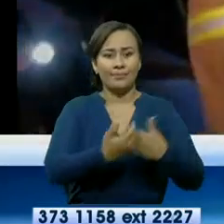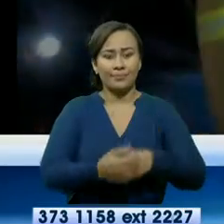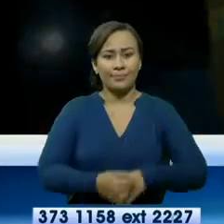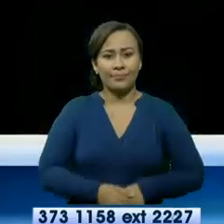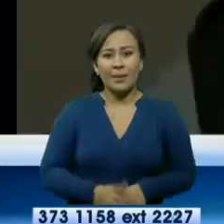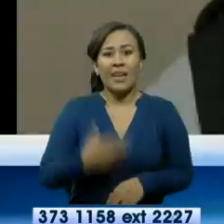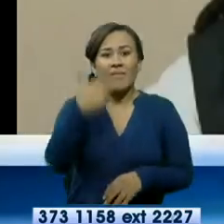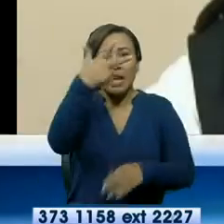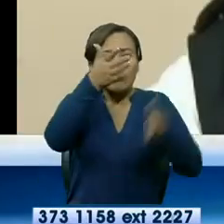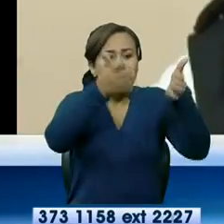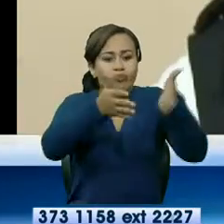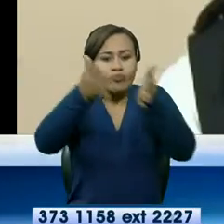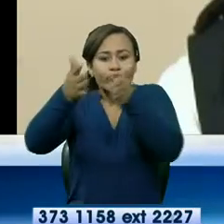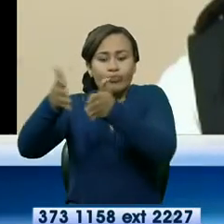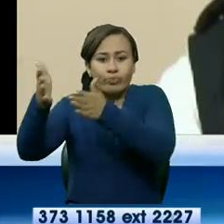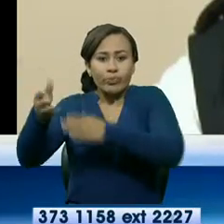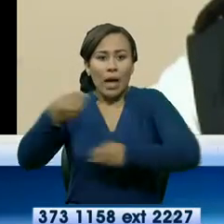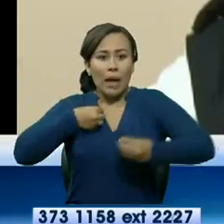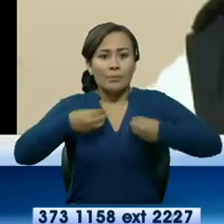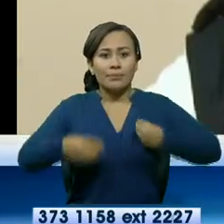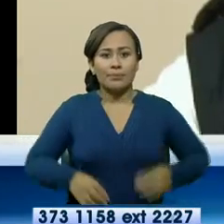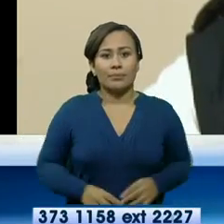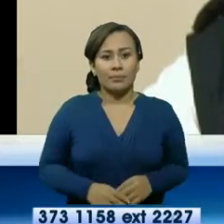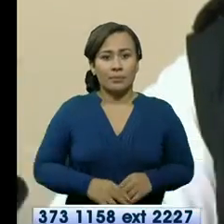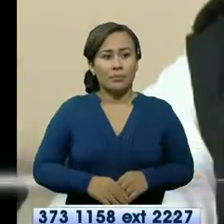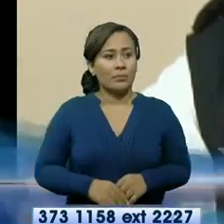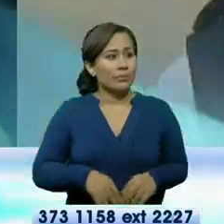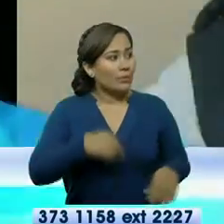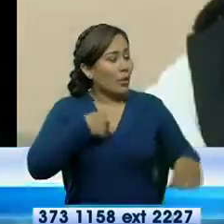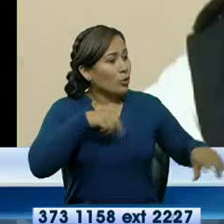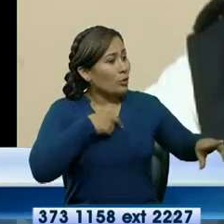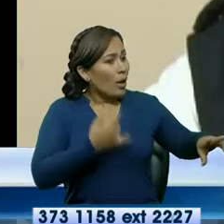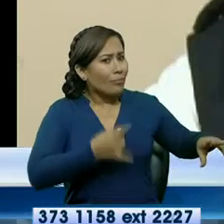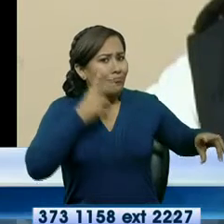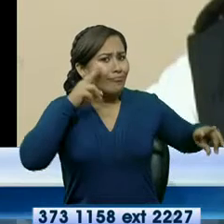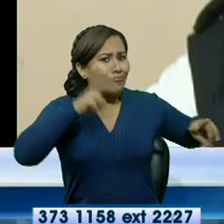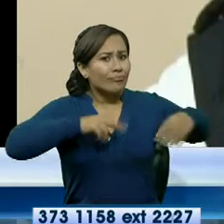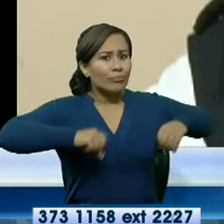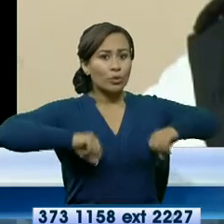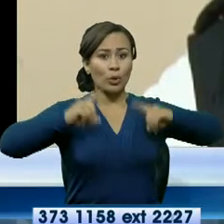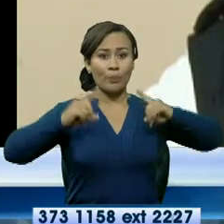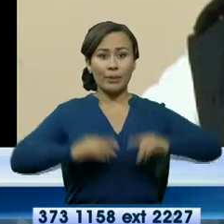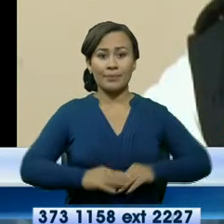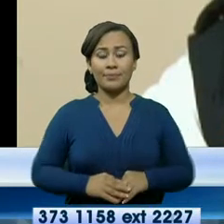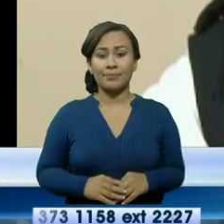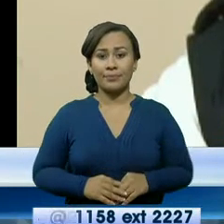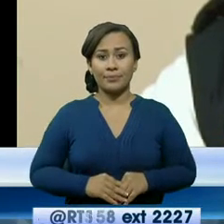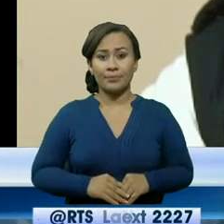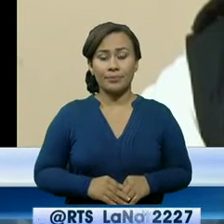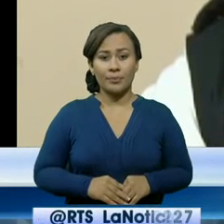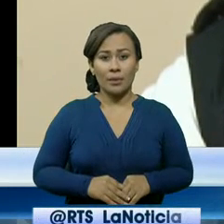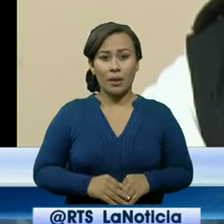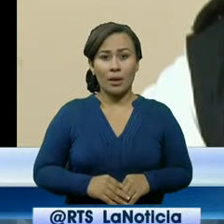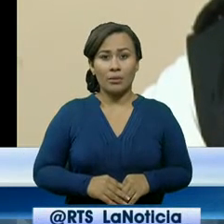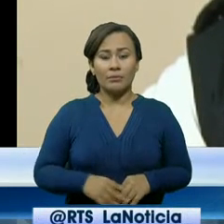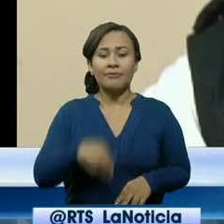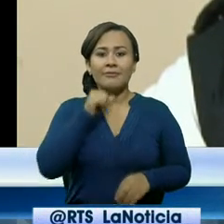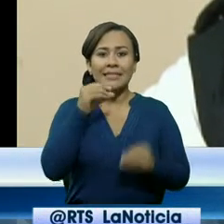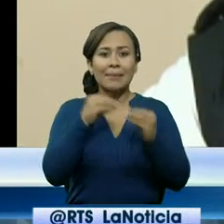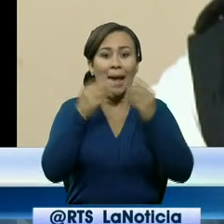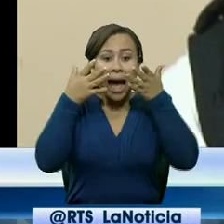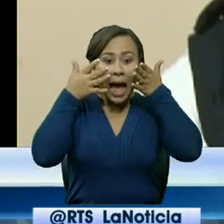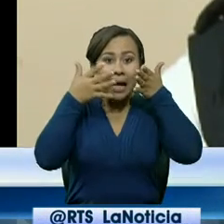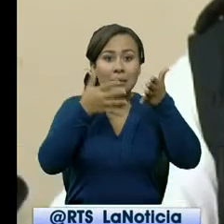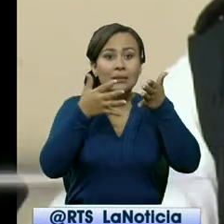desconcentró en la conducción, hizo una maniobra de adelantamiento, sin percatarse que en sentido